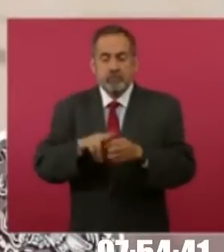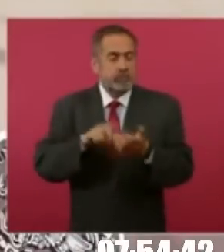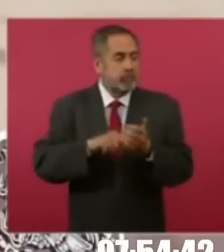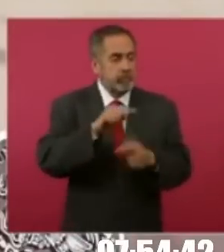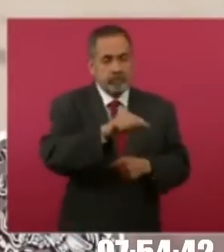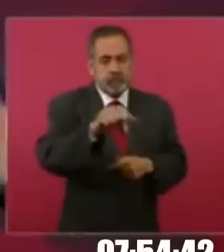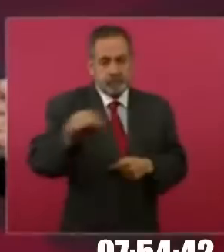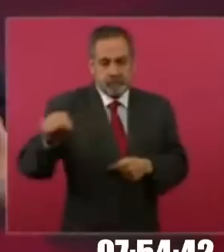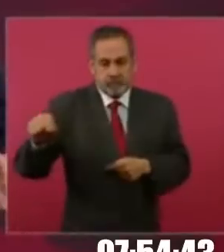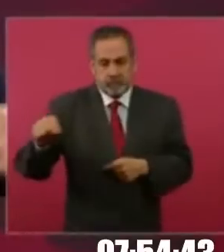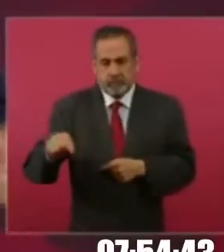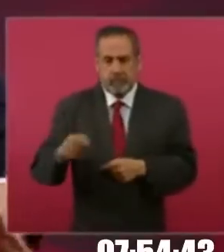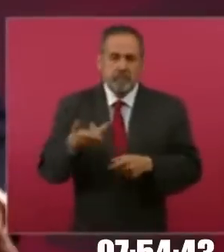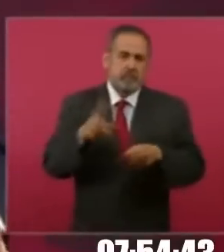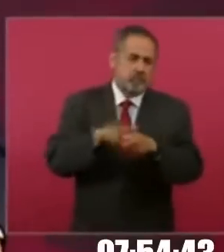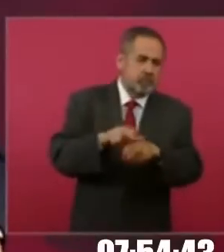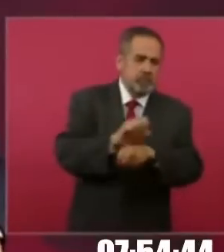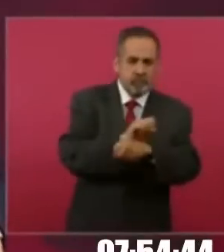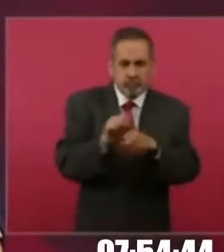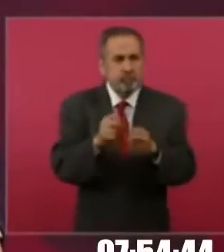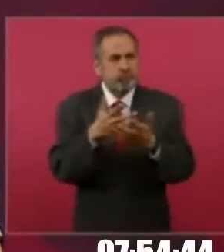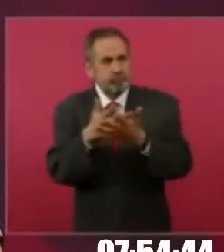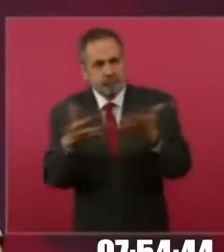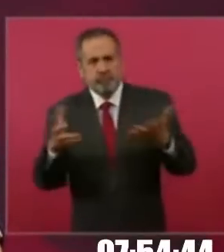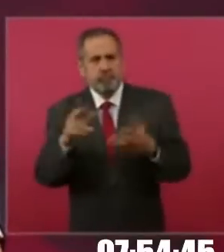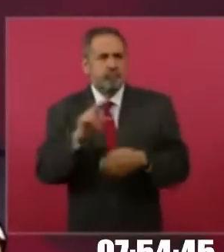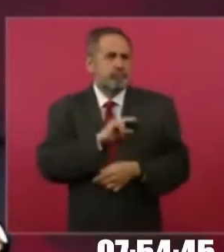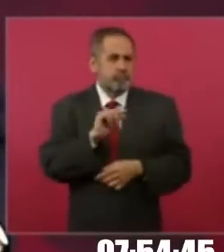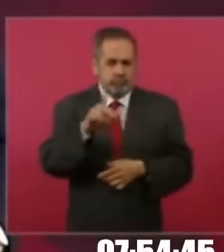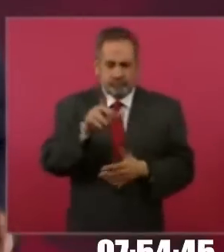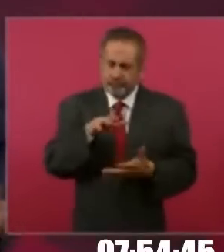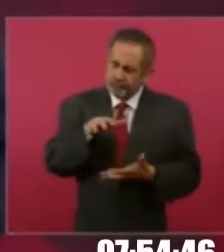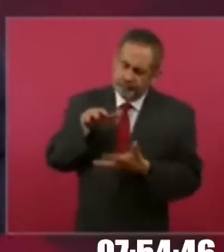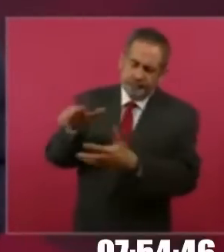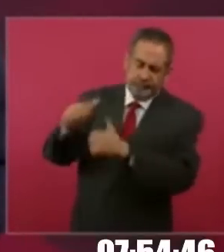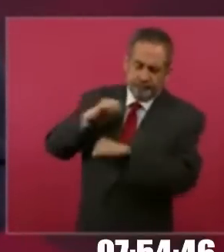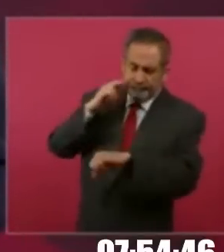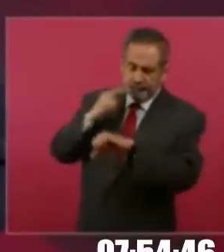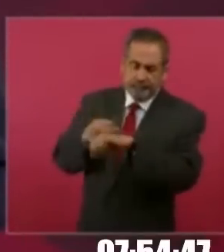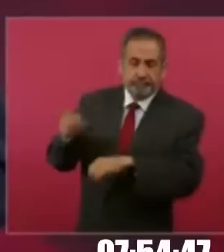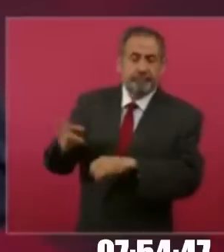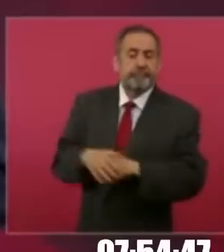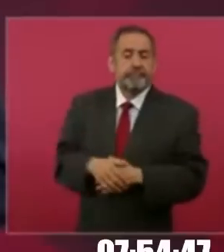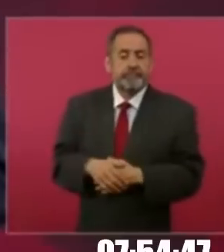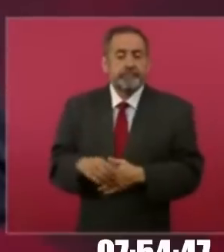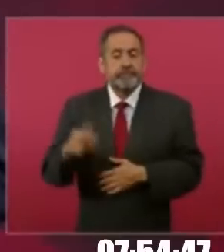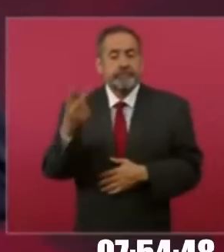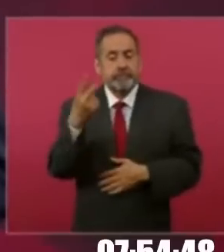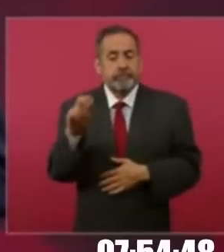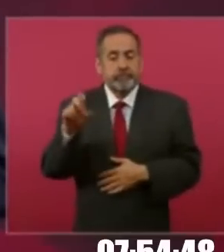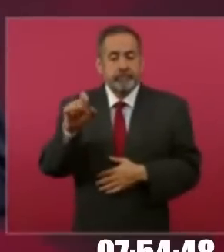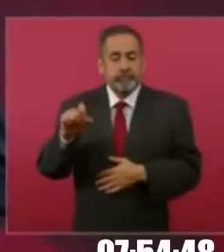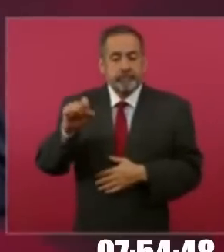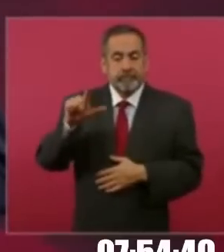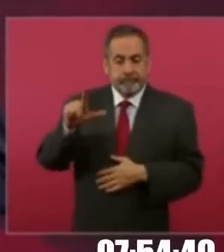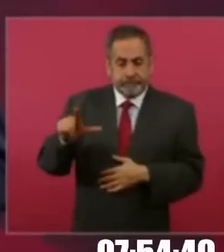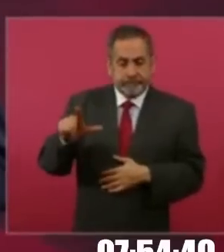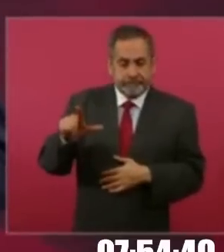entre integrales generales y de especialidad 227